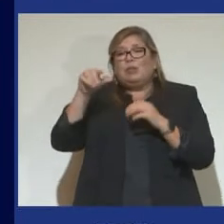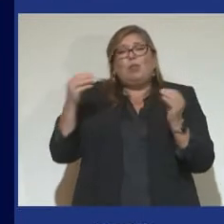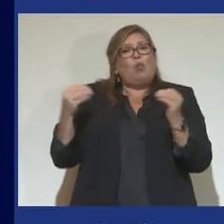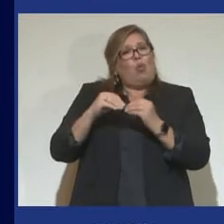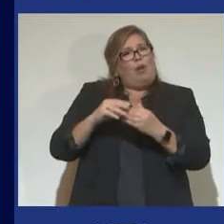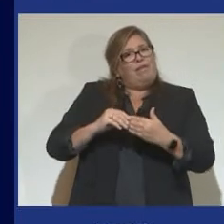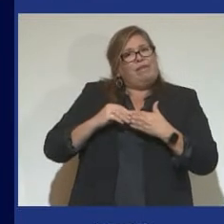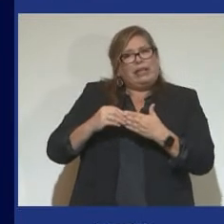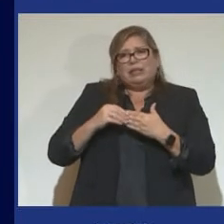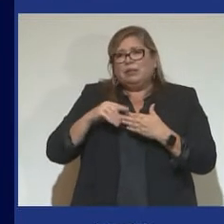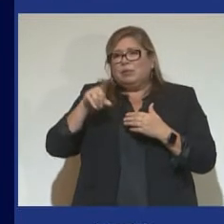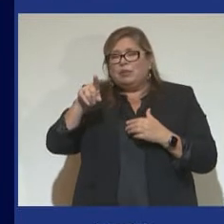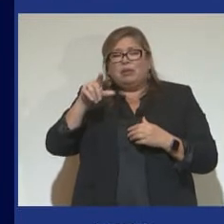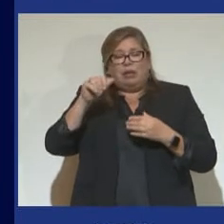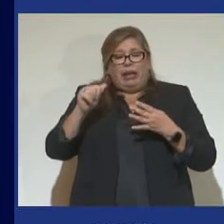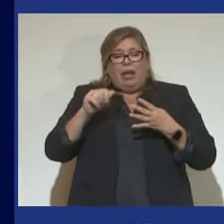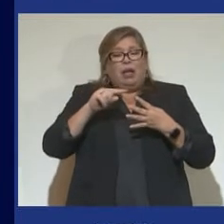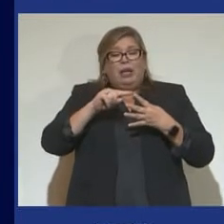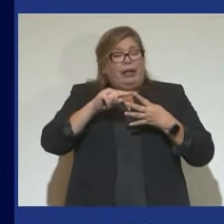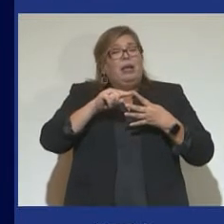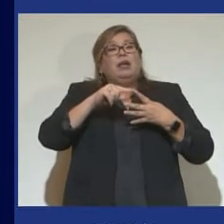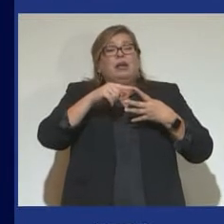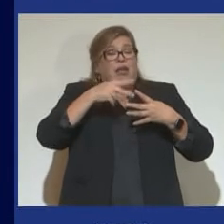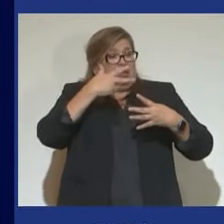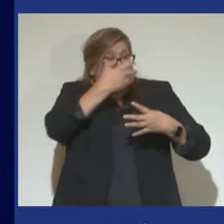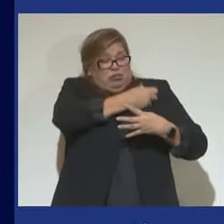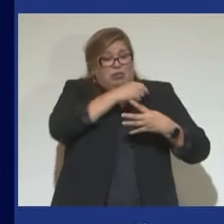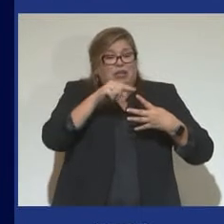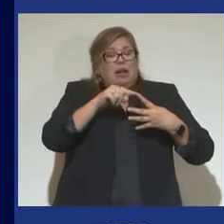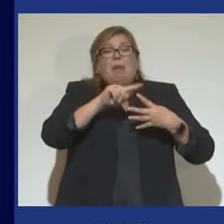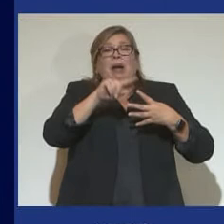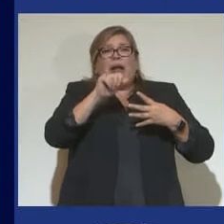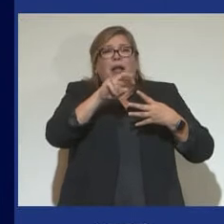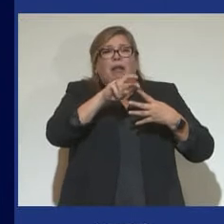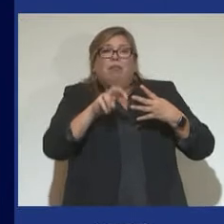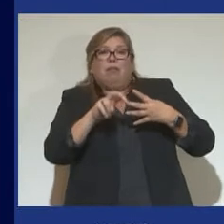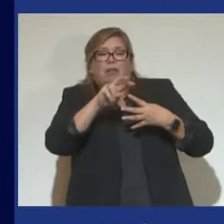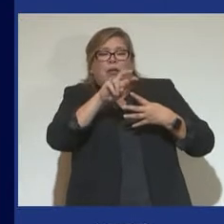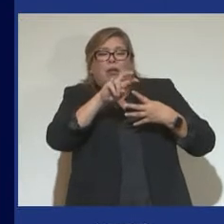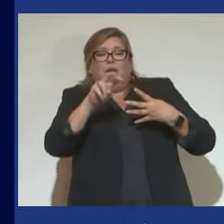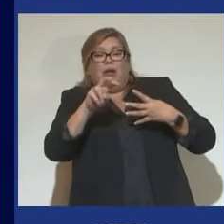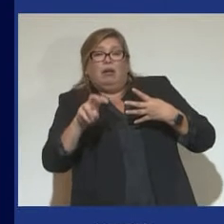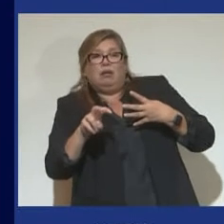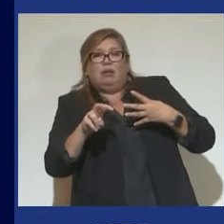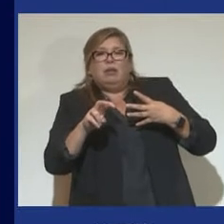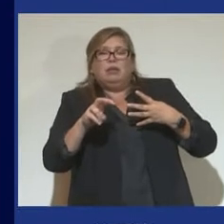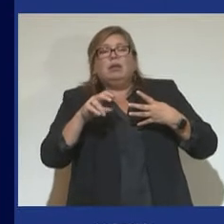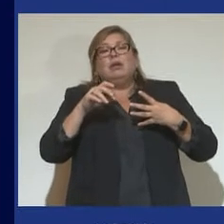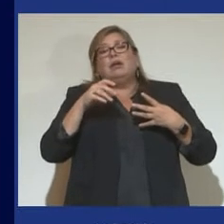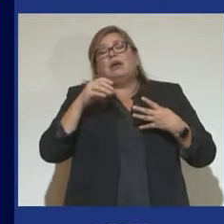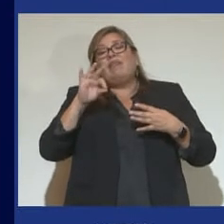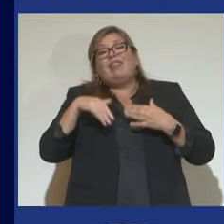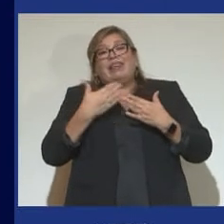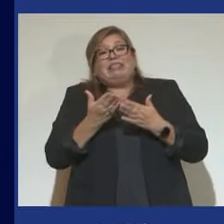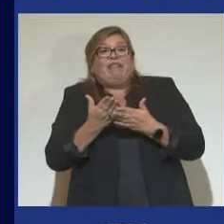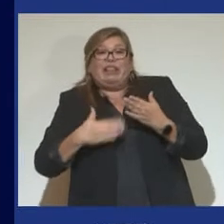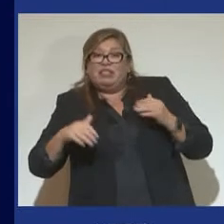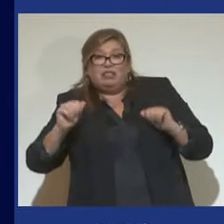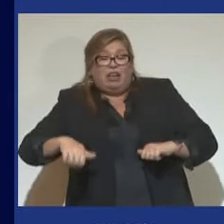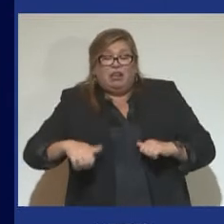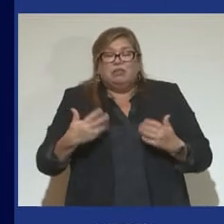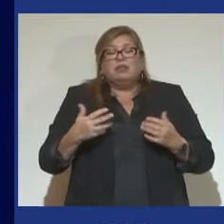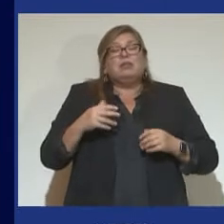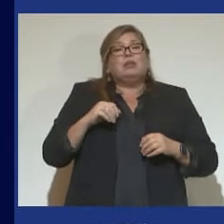proporcionan servicios de salud a moverse de un nivel a otro o sea de un nivel 1 o 2 del próximo